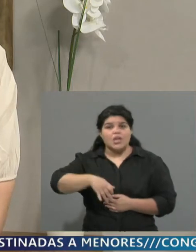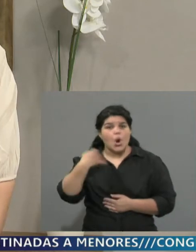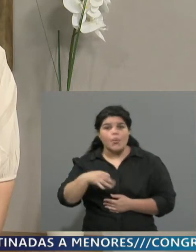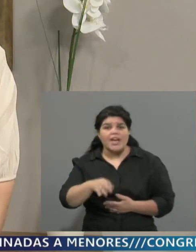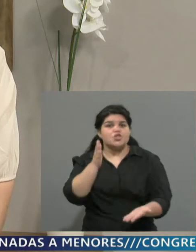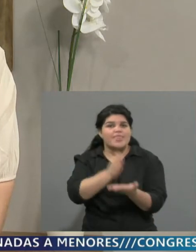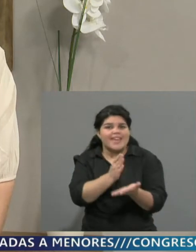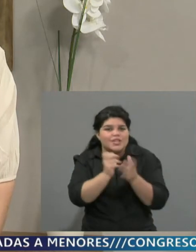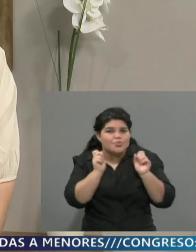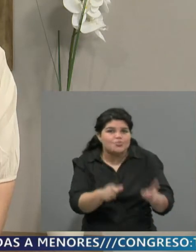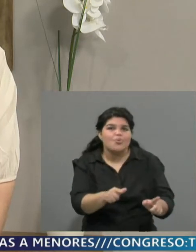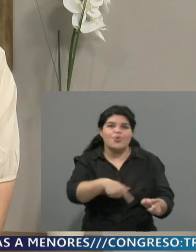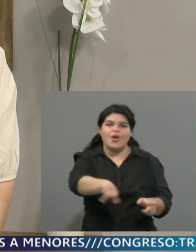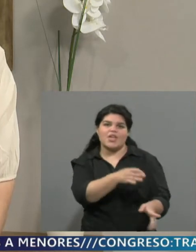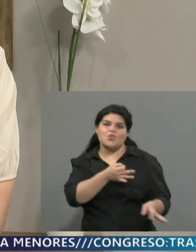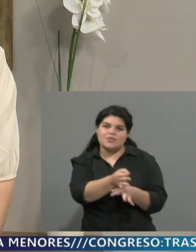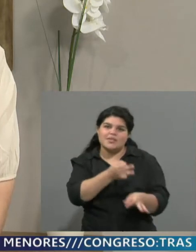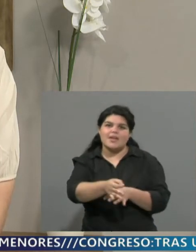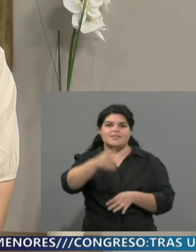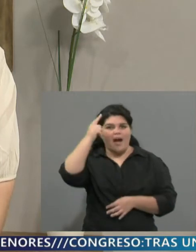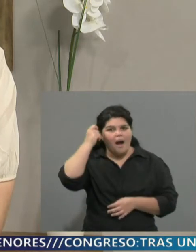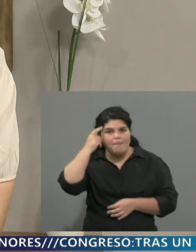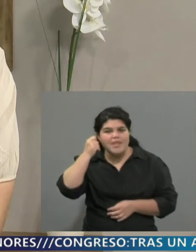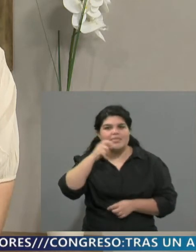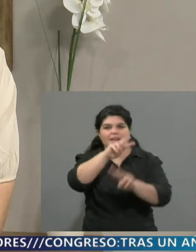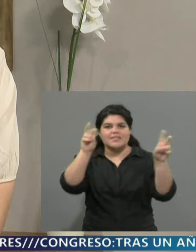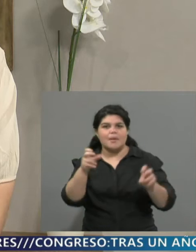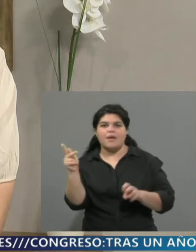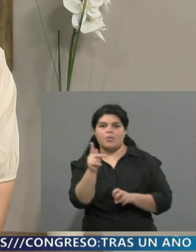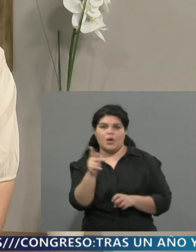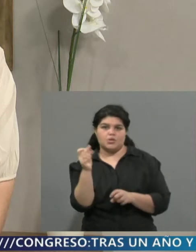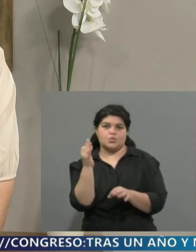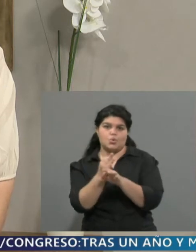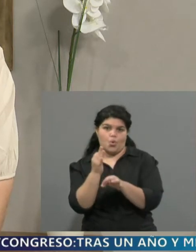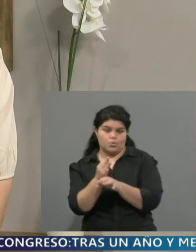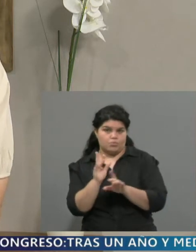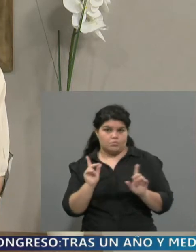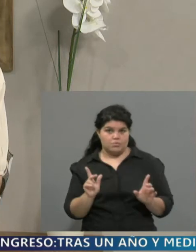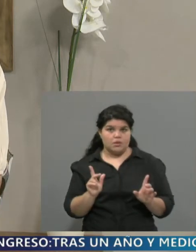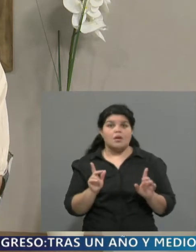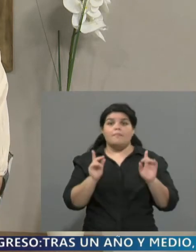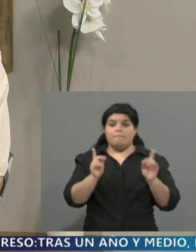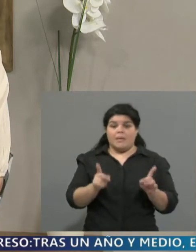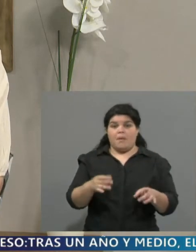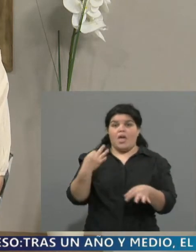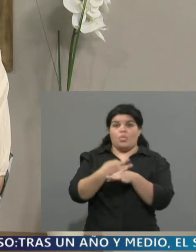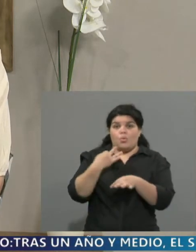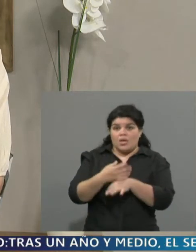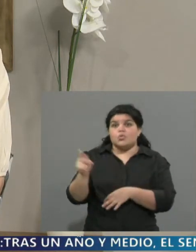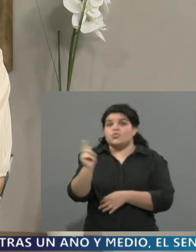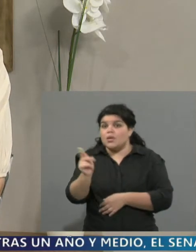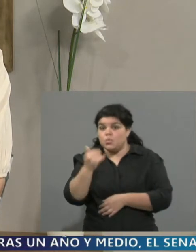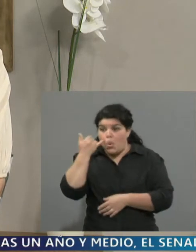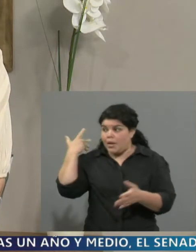integral de nuestros hijos y hijas. Entonces, básicamente porque la educación sexual que había hasta ahora claramente no ha